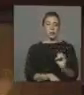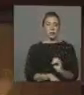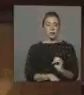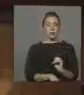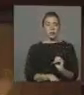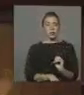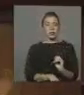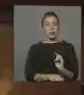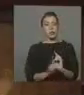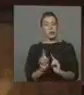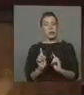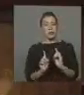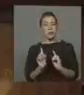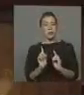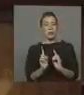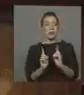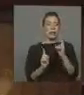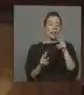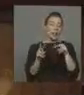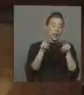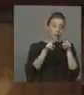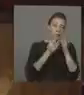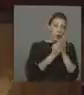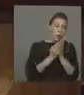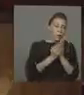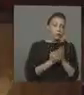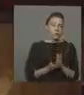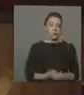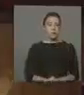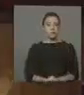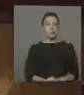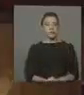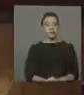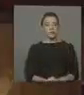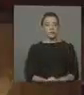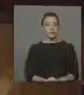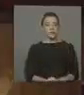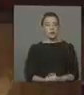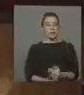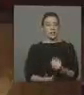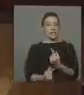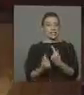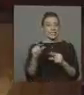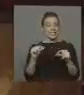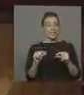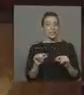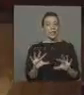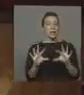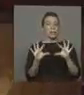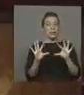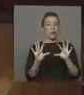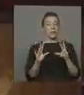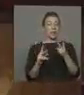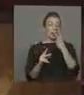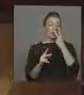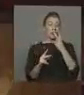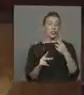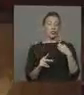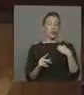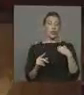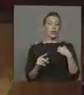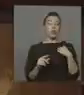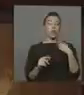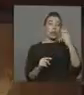según y dependiendo de la fuente de estudio analizado. Según lo señalado, las cifras impactan la percepción ciudadana sobre el déficit